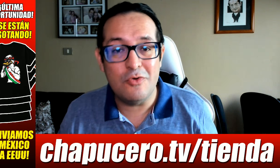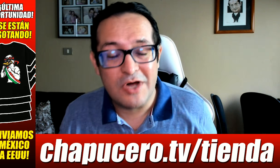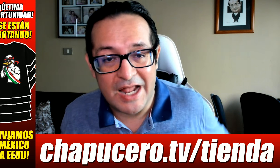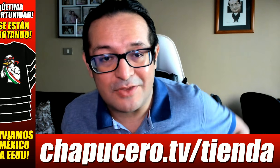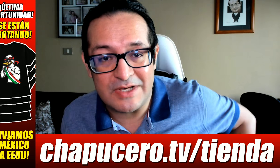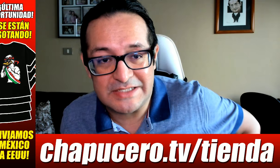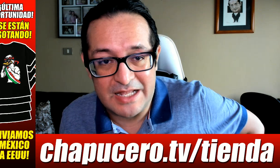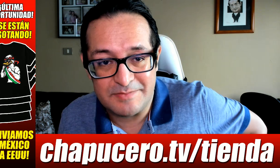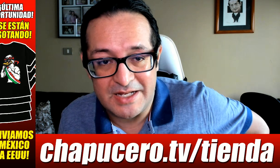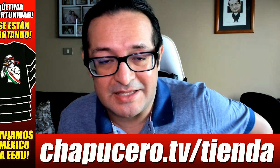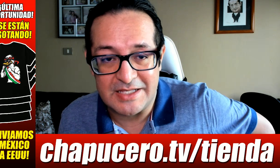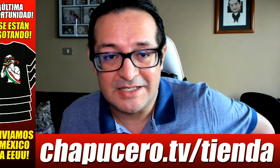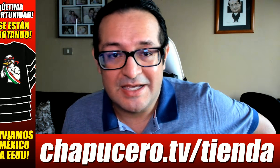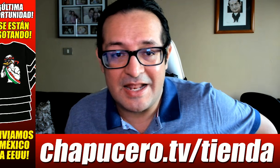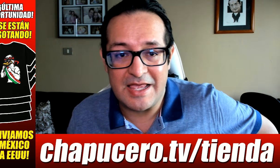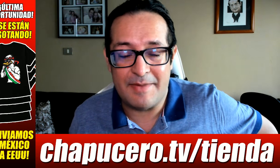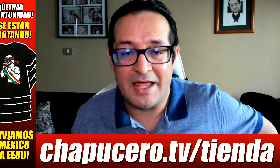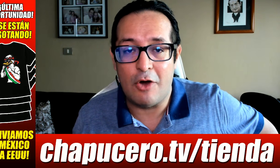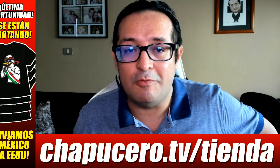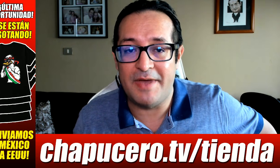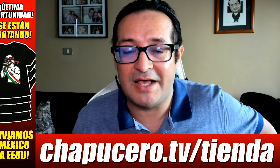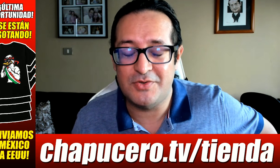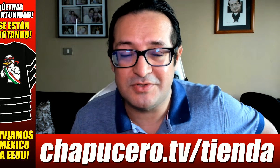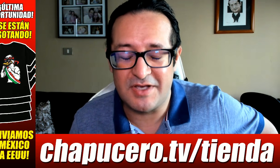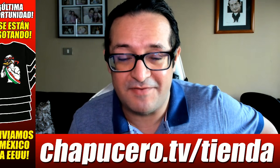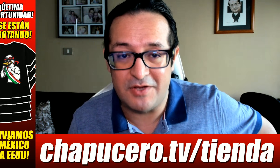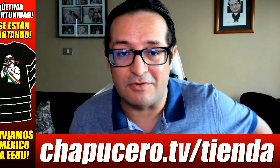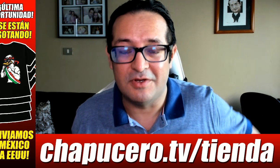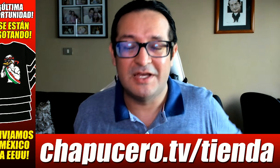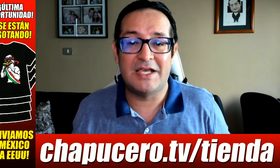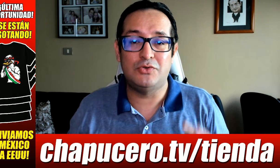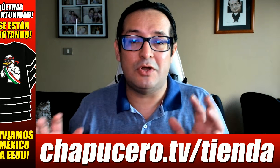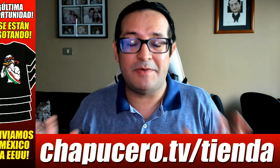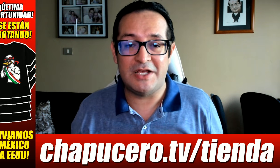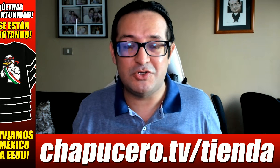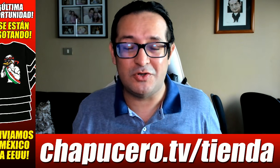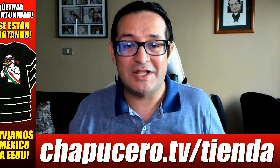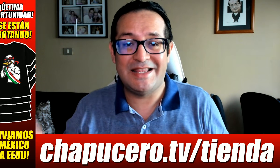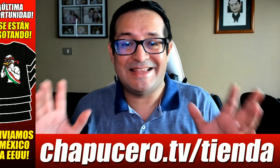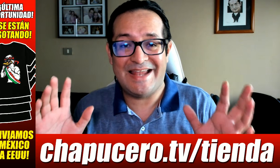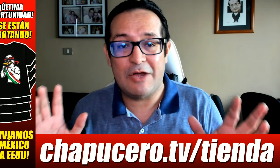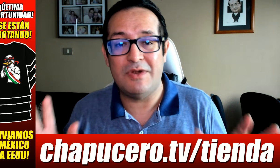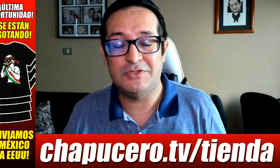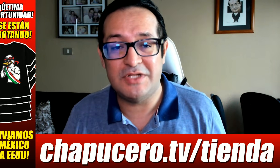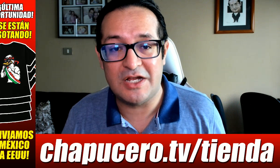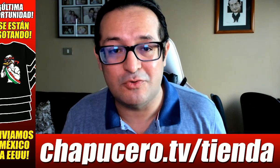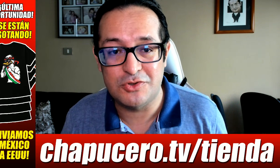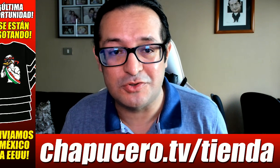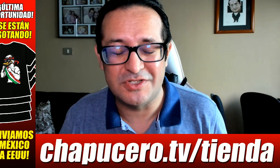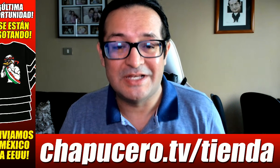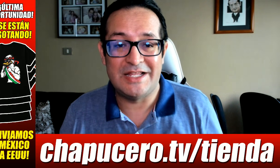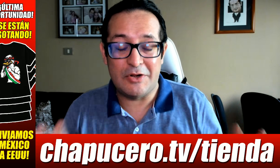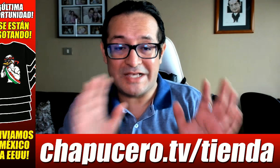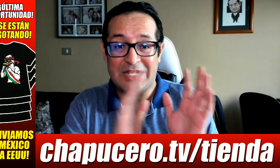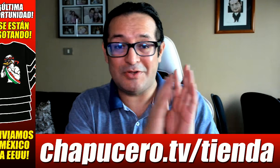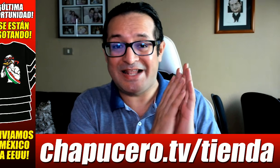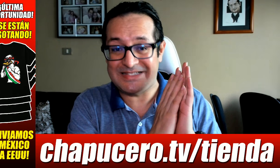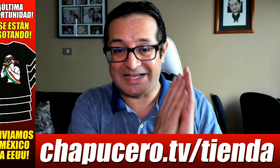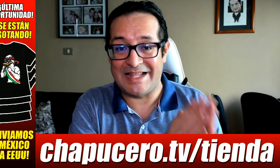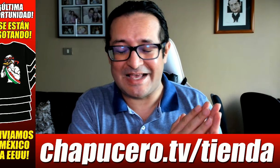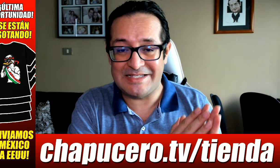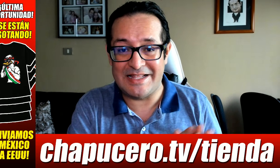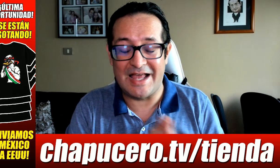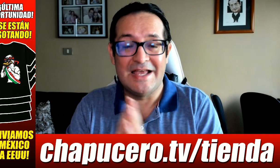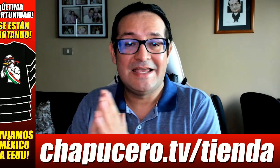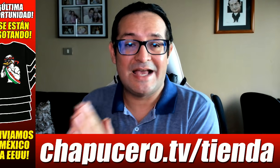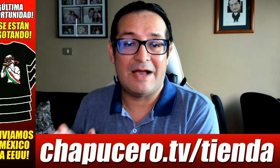involucrado hasta las manitas en la llamada operación zafiro que es una operación de triangulación de recursos dinero que salió de la